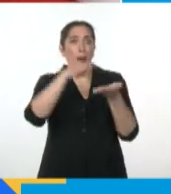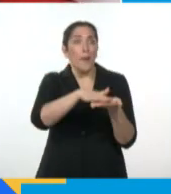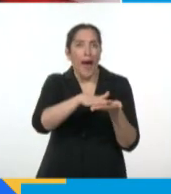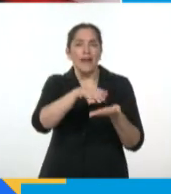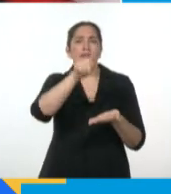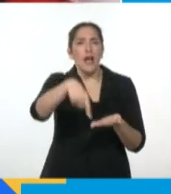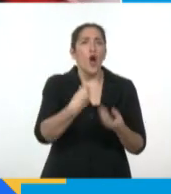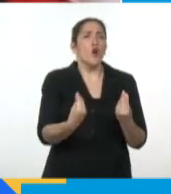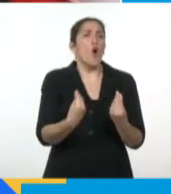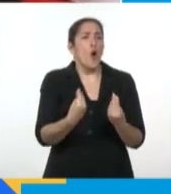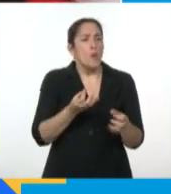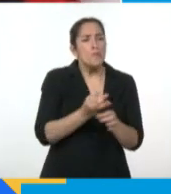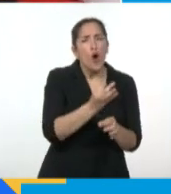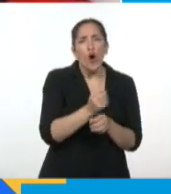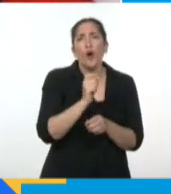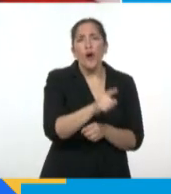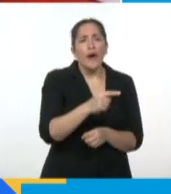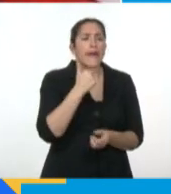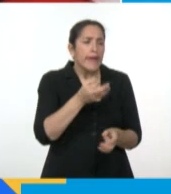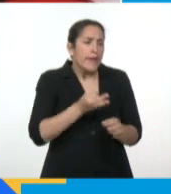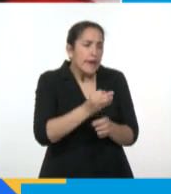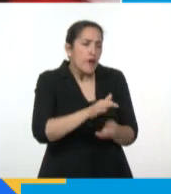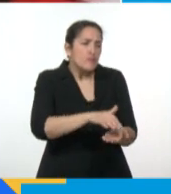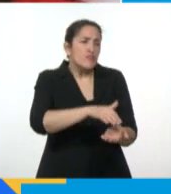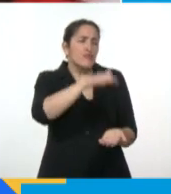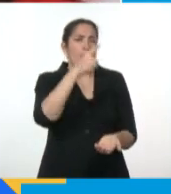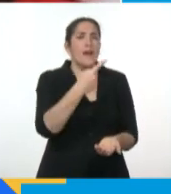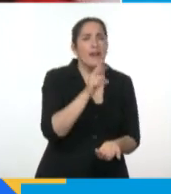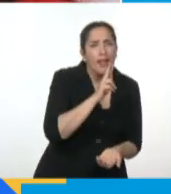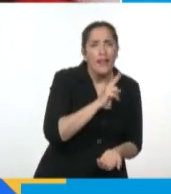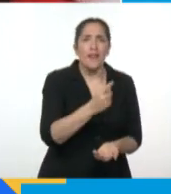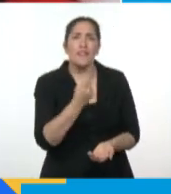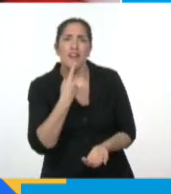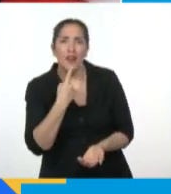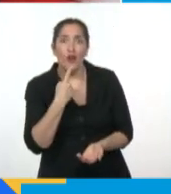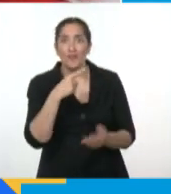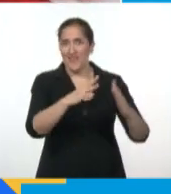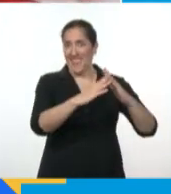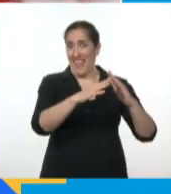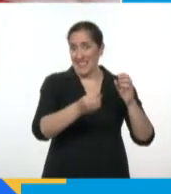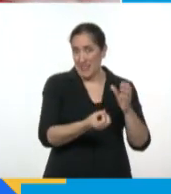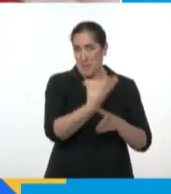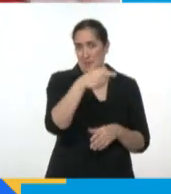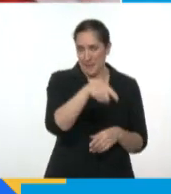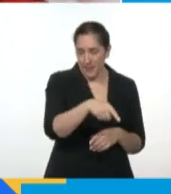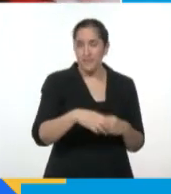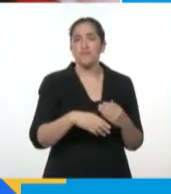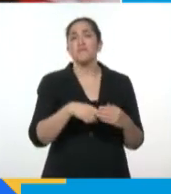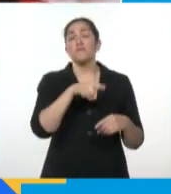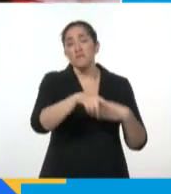cómo deben educarse a las niñas y cómo deben ser educados los varones. Y luego eso